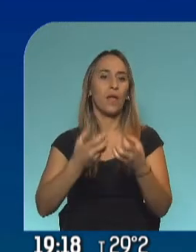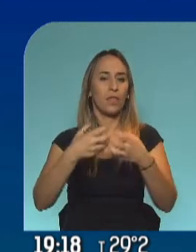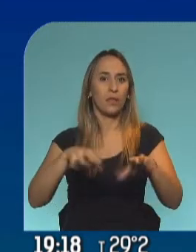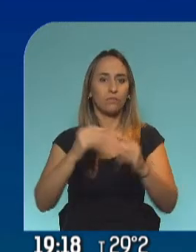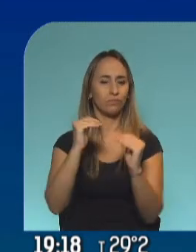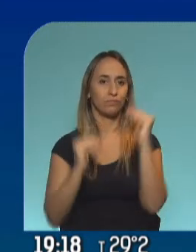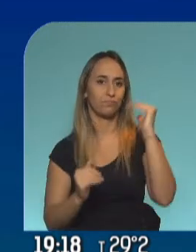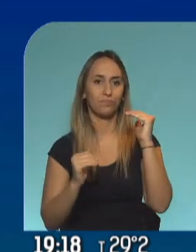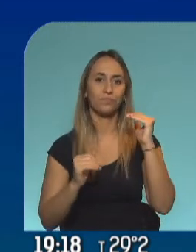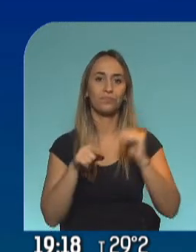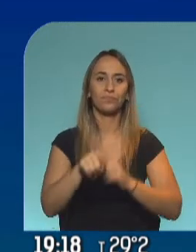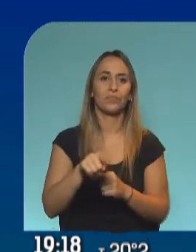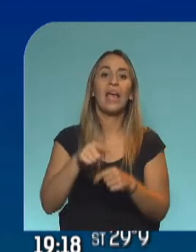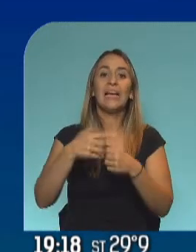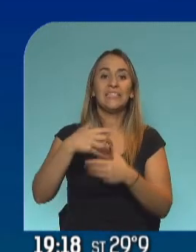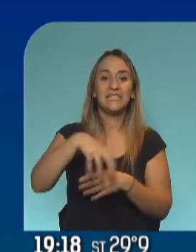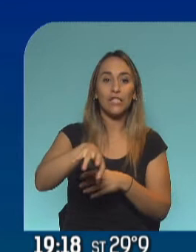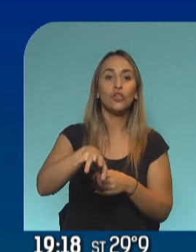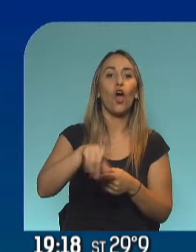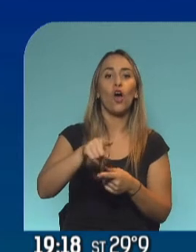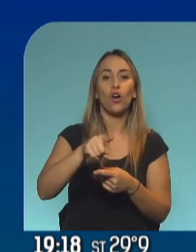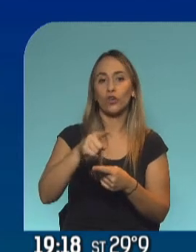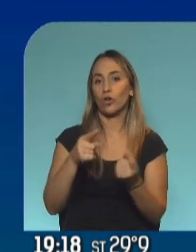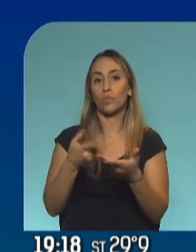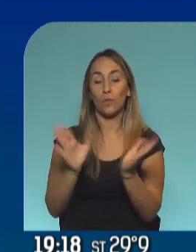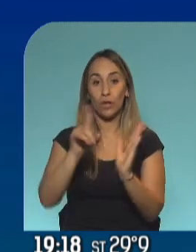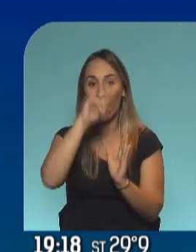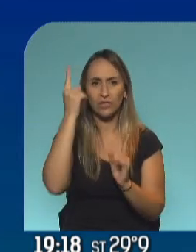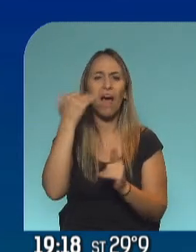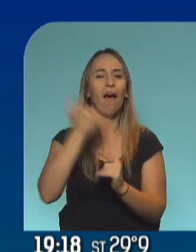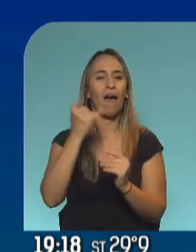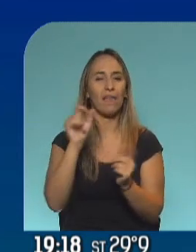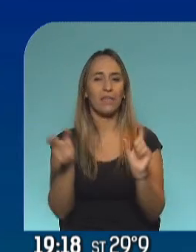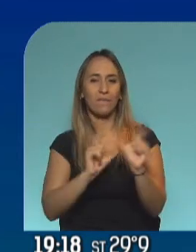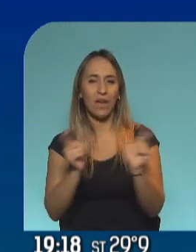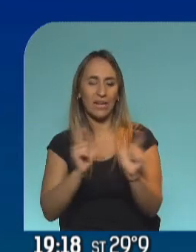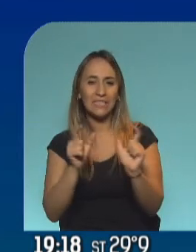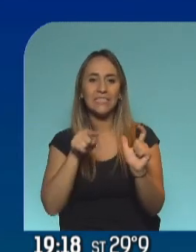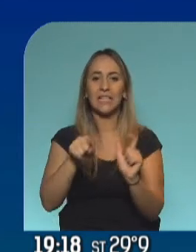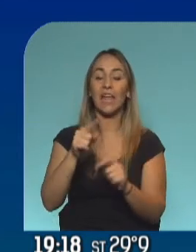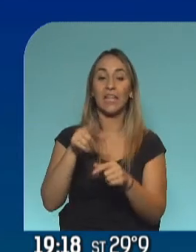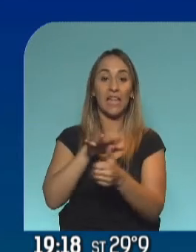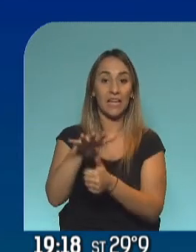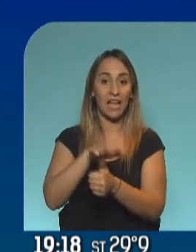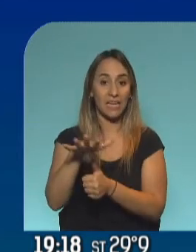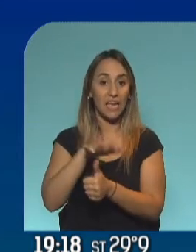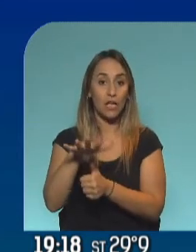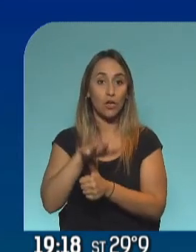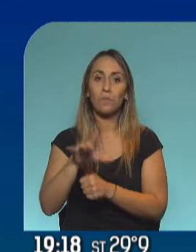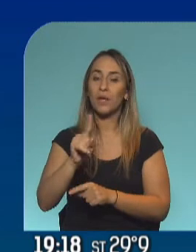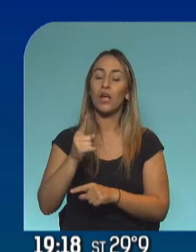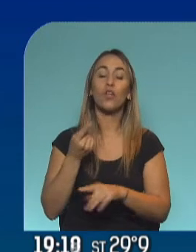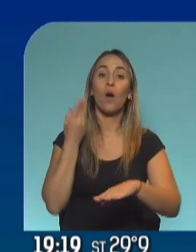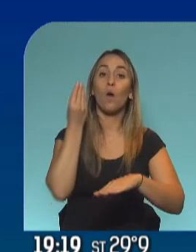público nacional, diciembre 2020. Resultados principales. Existe paridad de género en el personal que no tiene funciones ejecutivas. Ahí